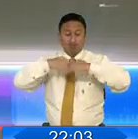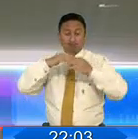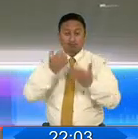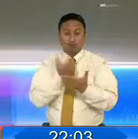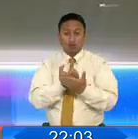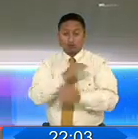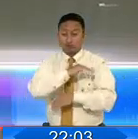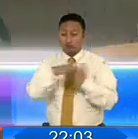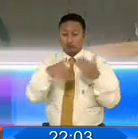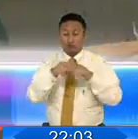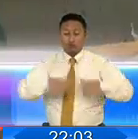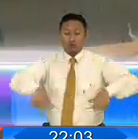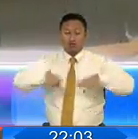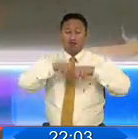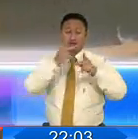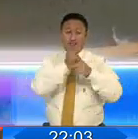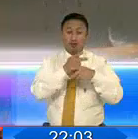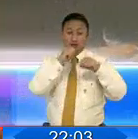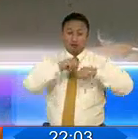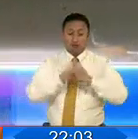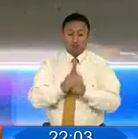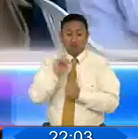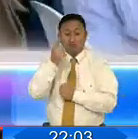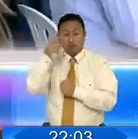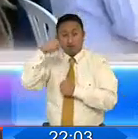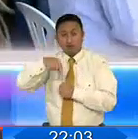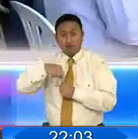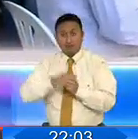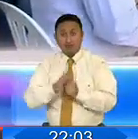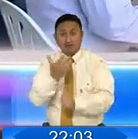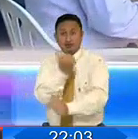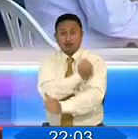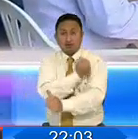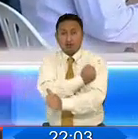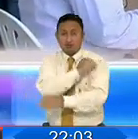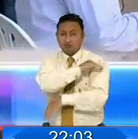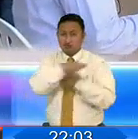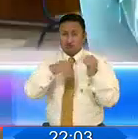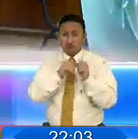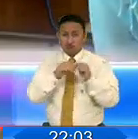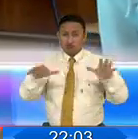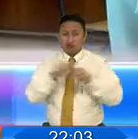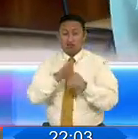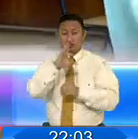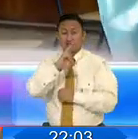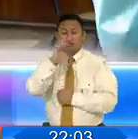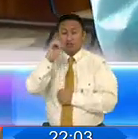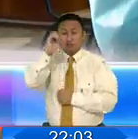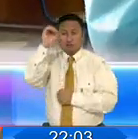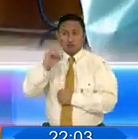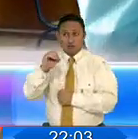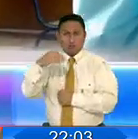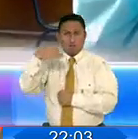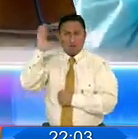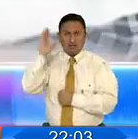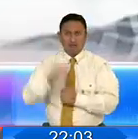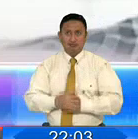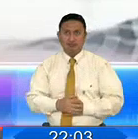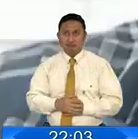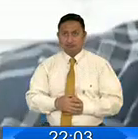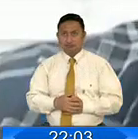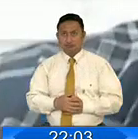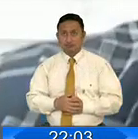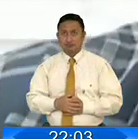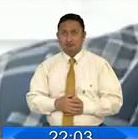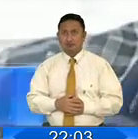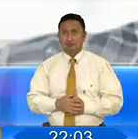de todos los sectores productivos, la prioridad es alcanzar una vacunación masiva que supere el 70% o más de la ciudadanía. Es